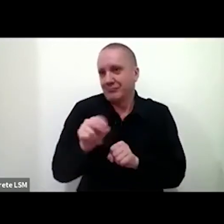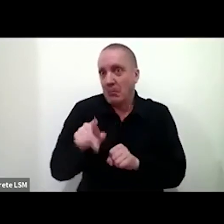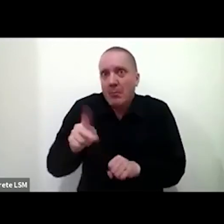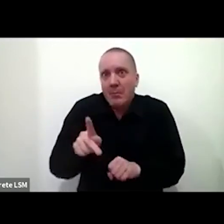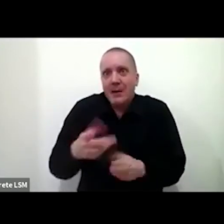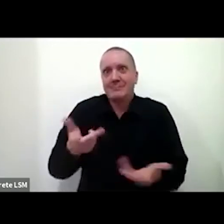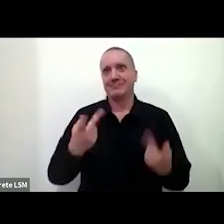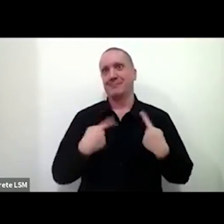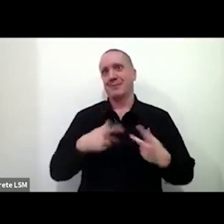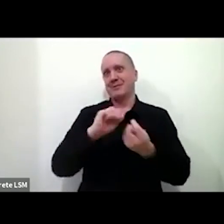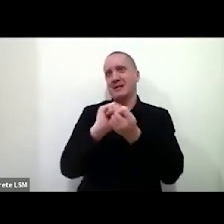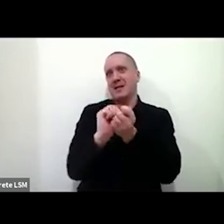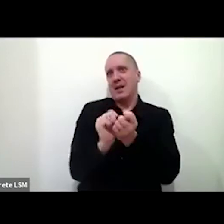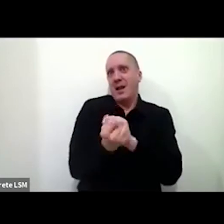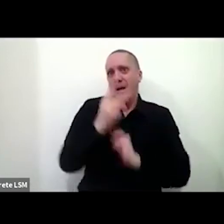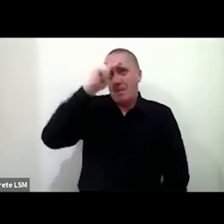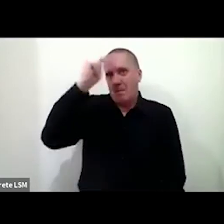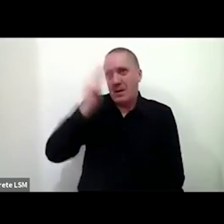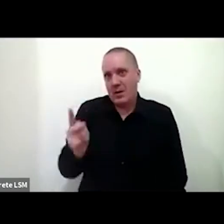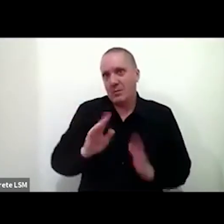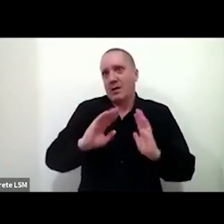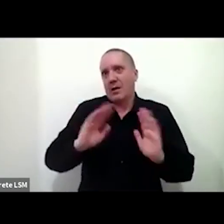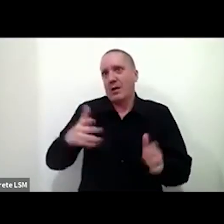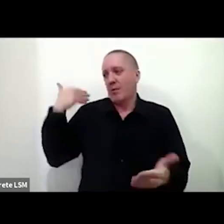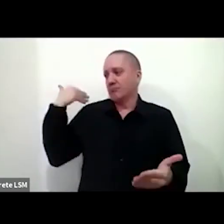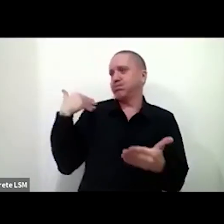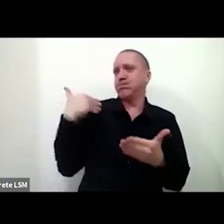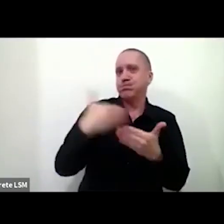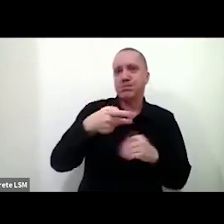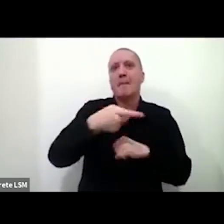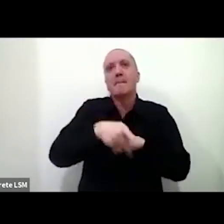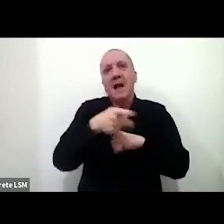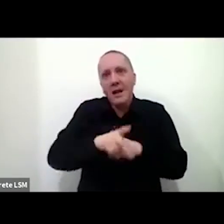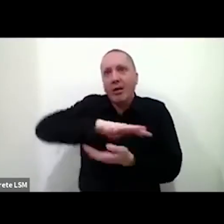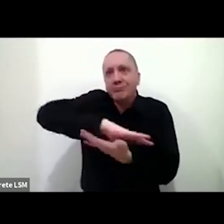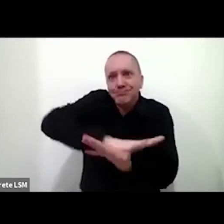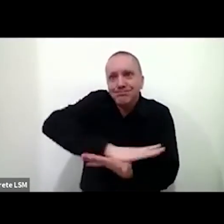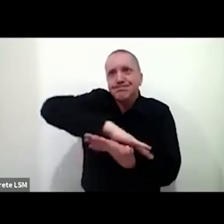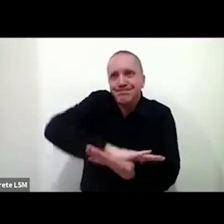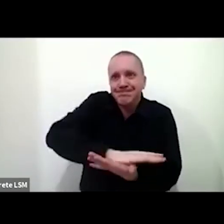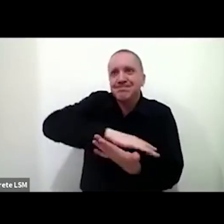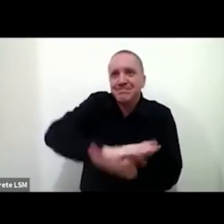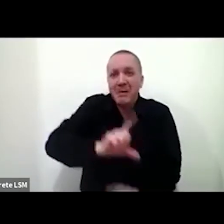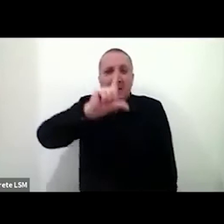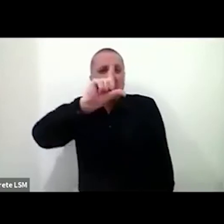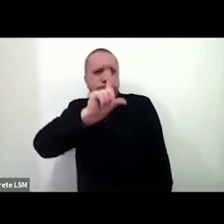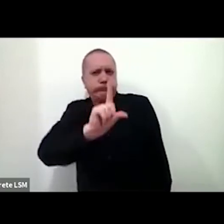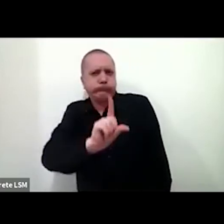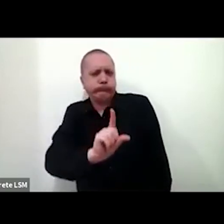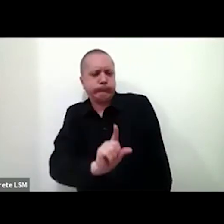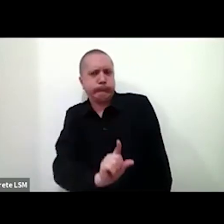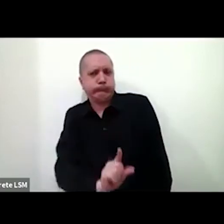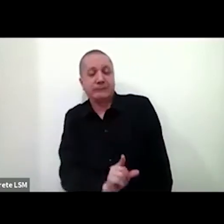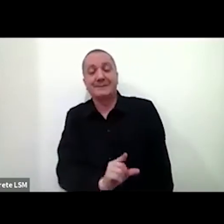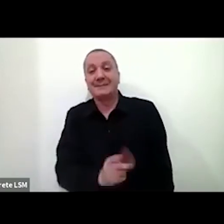sí pertenecemos a estos grupos de riesgos, a los más vulnerables de los vulnerables, a los no nombrados, a los que estamos en los márgenes.